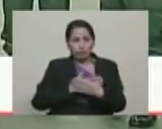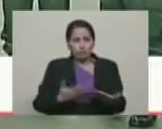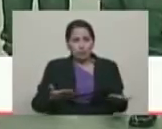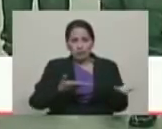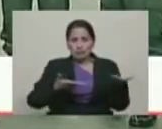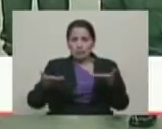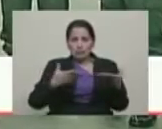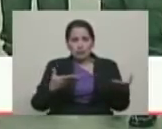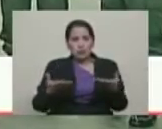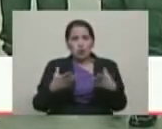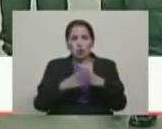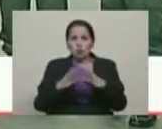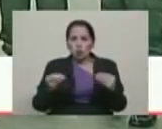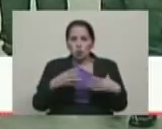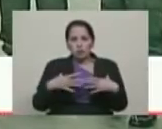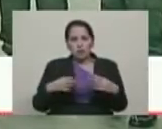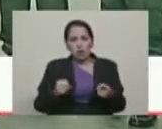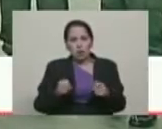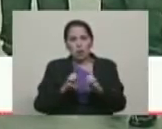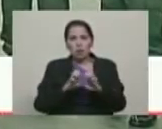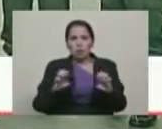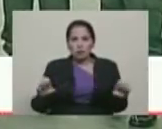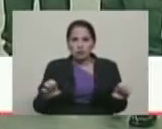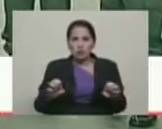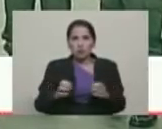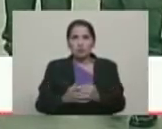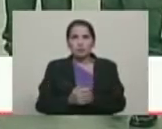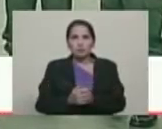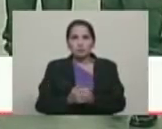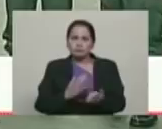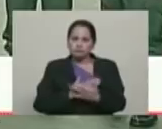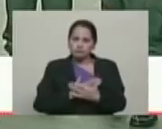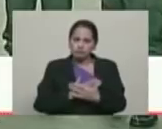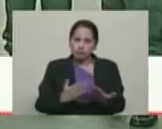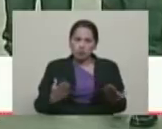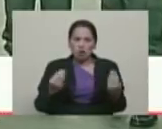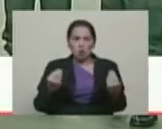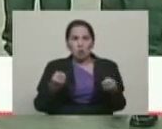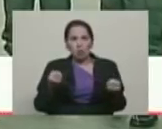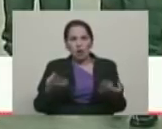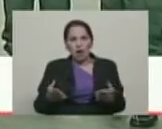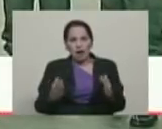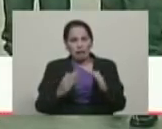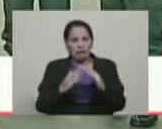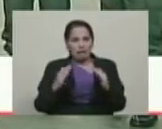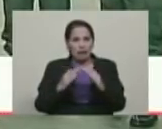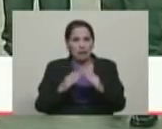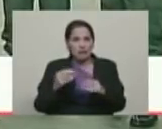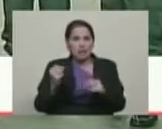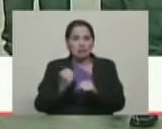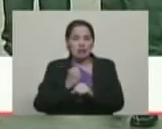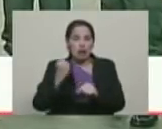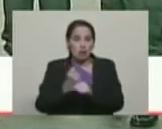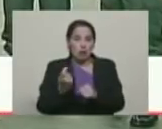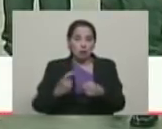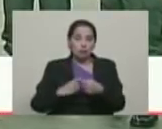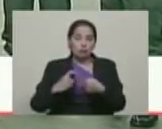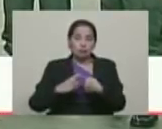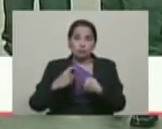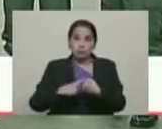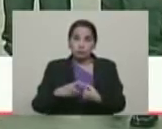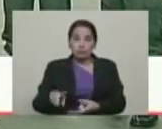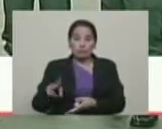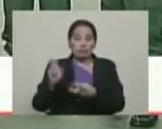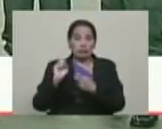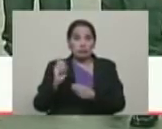la salud, la educación, como lo garantizamos, la vivienda, el empleo, el ingreso,